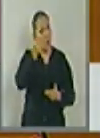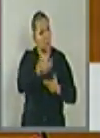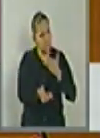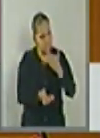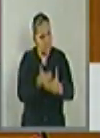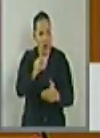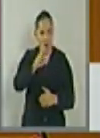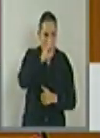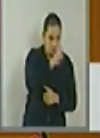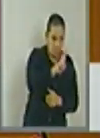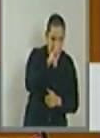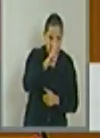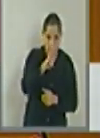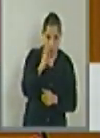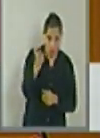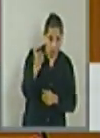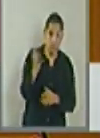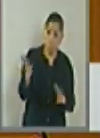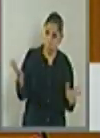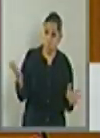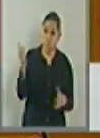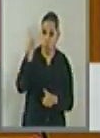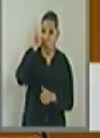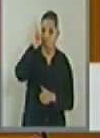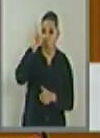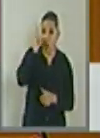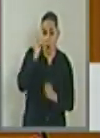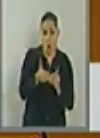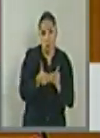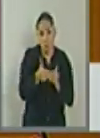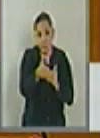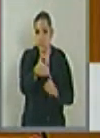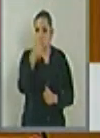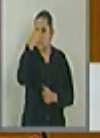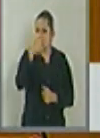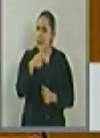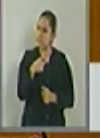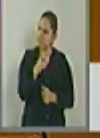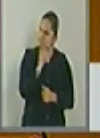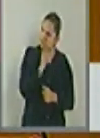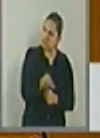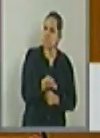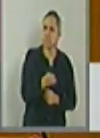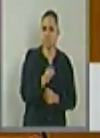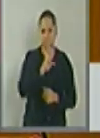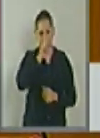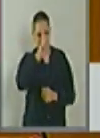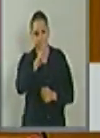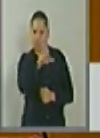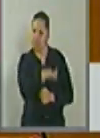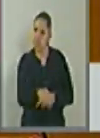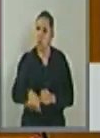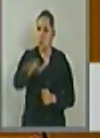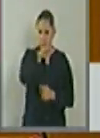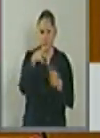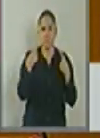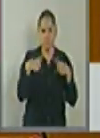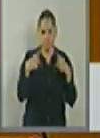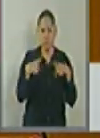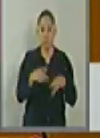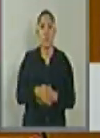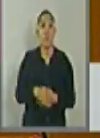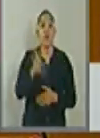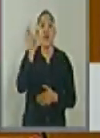sentido y objetivo de reconciliación. Porque el riesgo del autoritarismo, hay que decirlo, del regreso